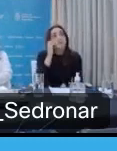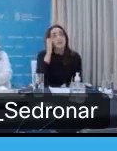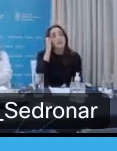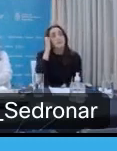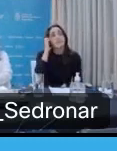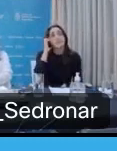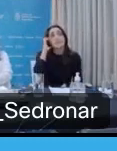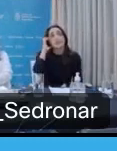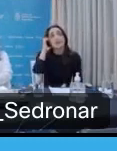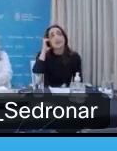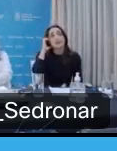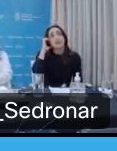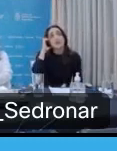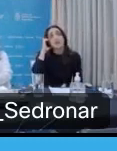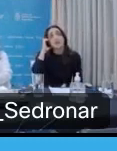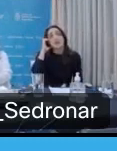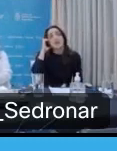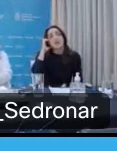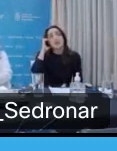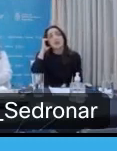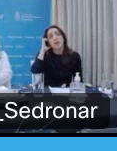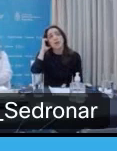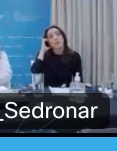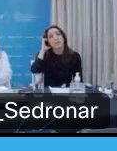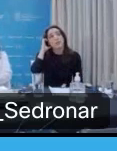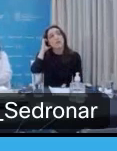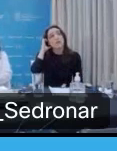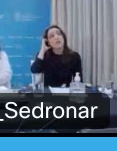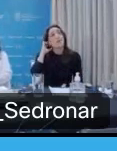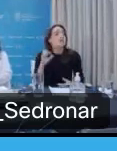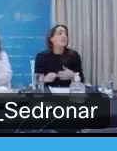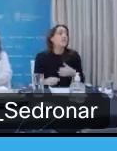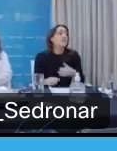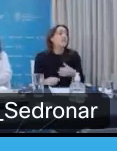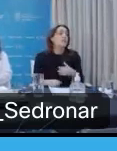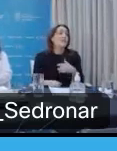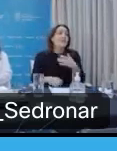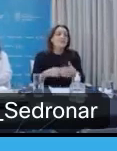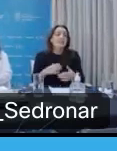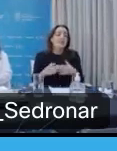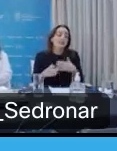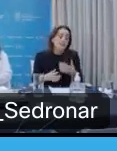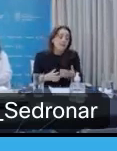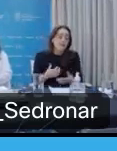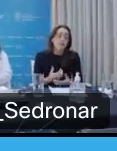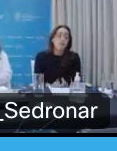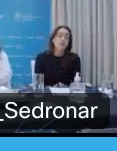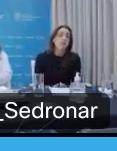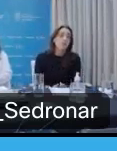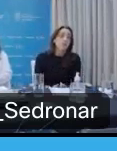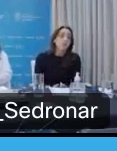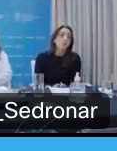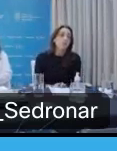contexto, ¿no?, y pensamos que luego de las políticas neoliberales y las caídas y la crisis de algunas instituciones,